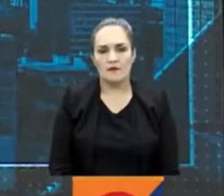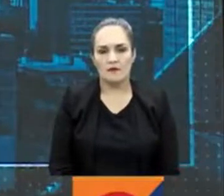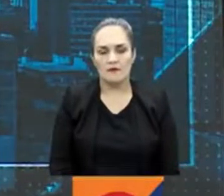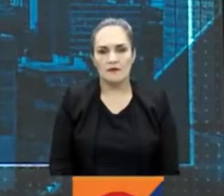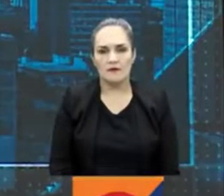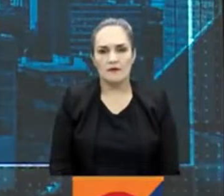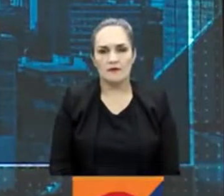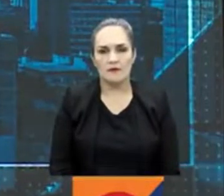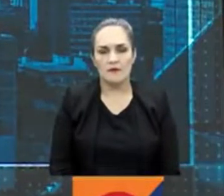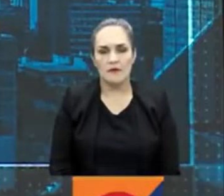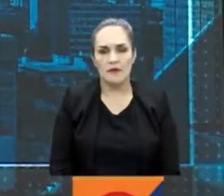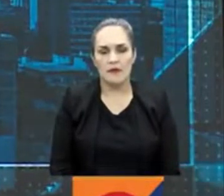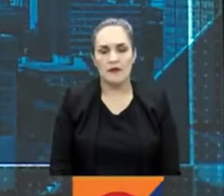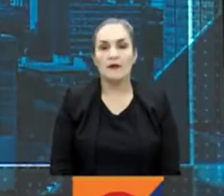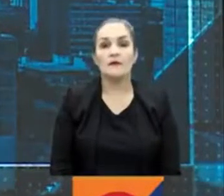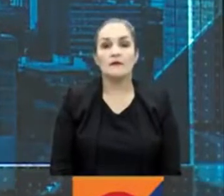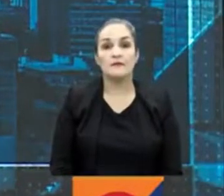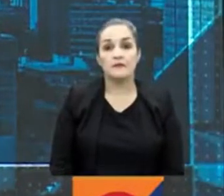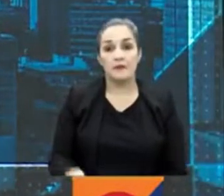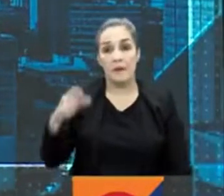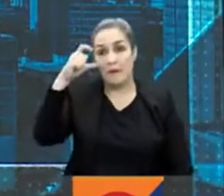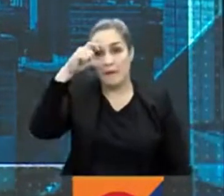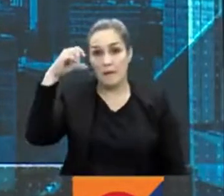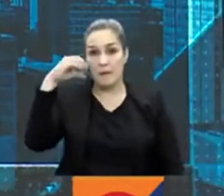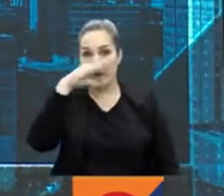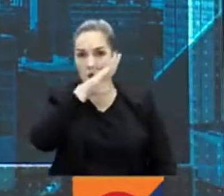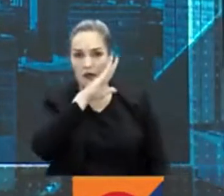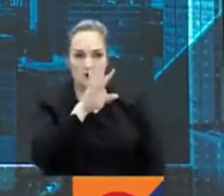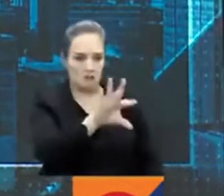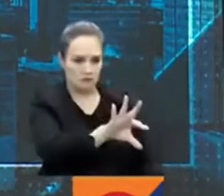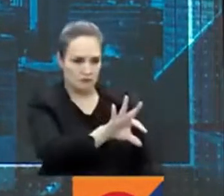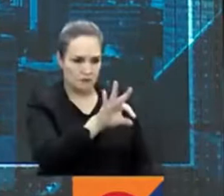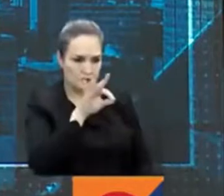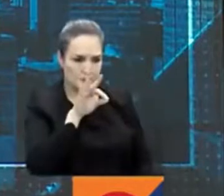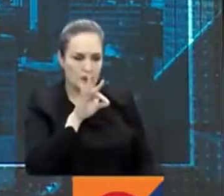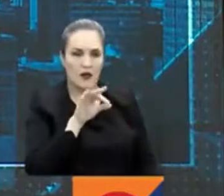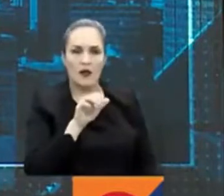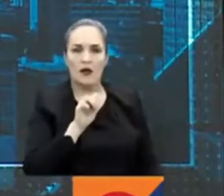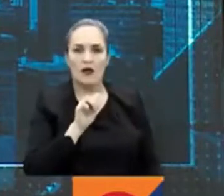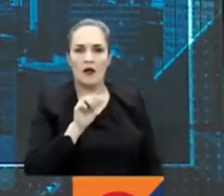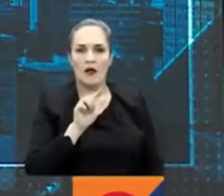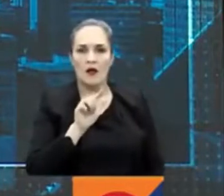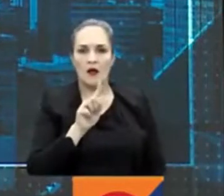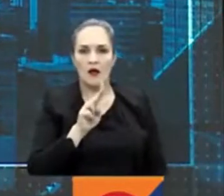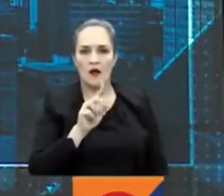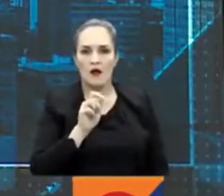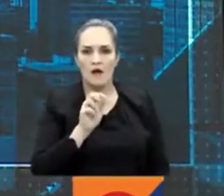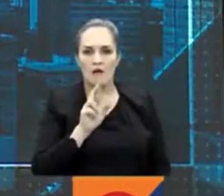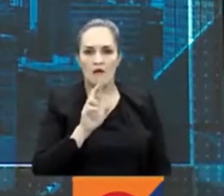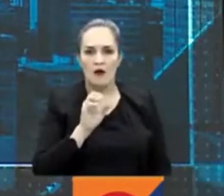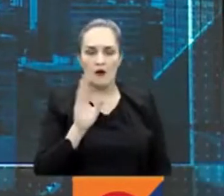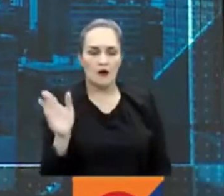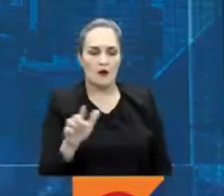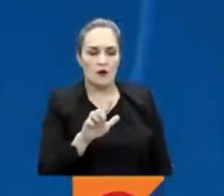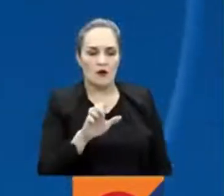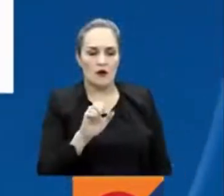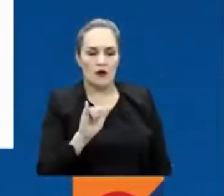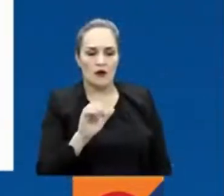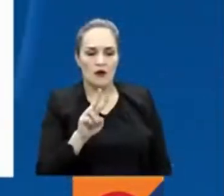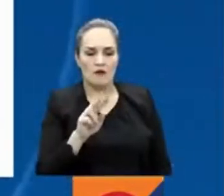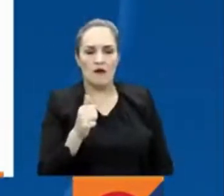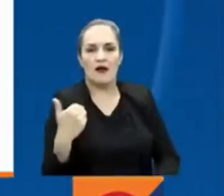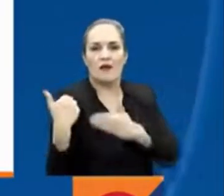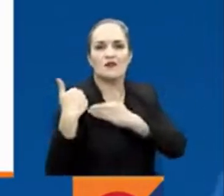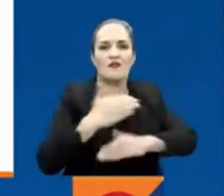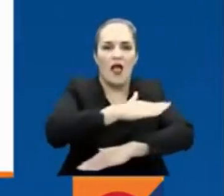El canciller designado por el presidente electo Gustavo Petro, Álvaro Leiva, agradeció el nombramiento y dijo que trabajará por la paz del país.